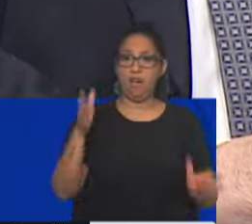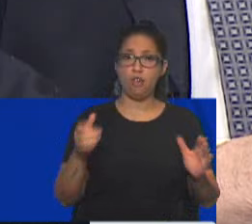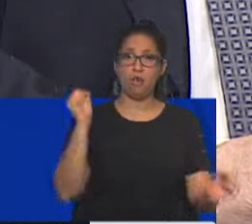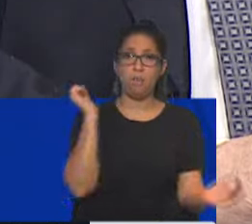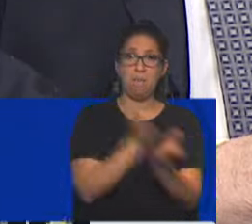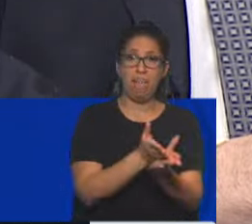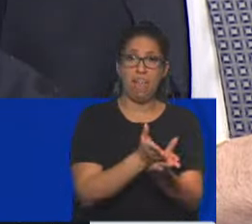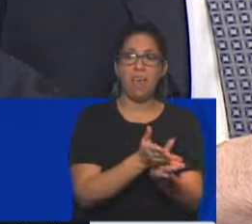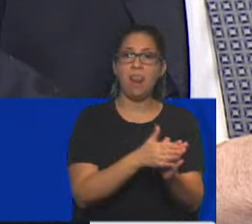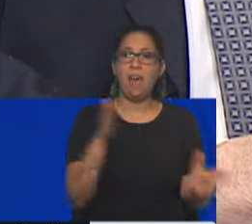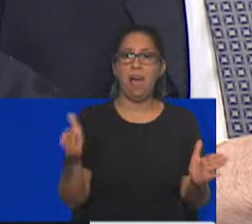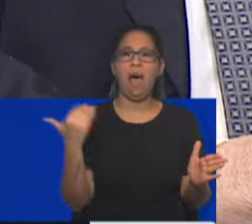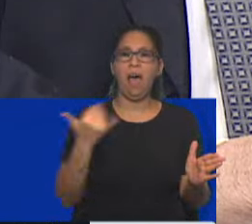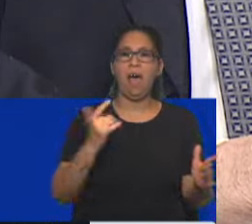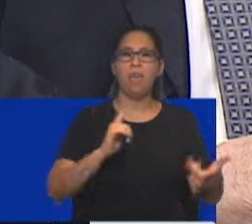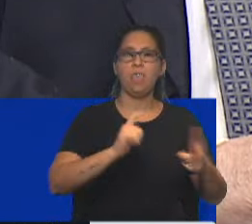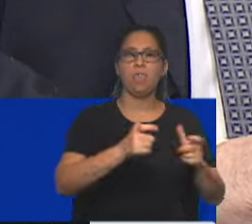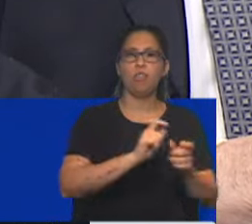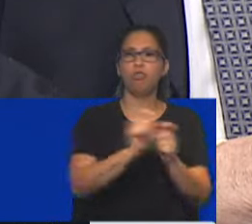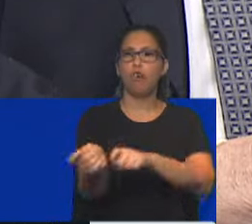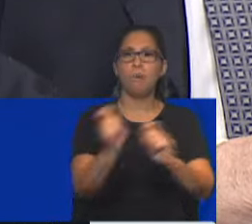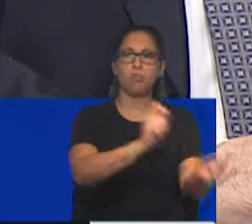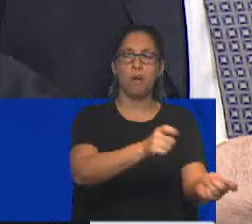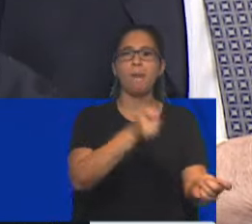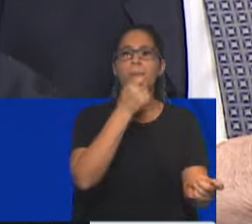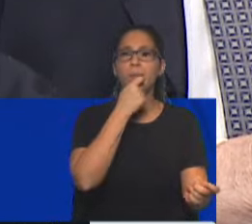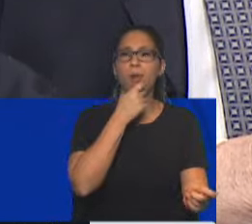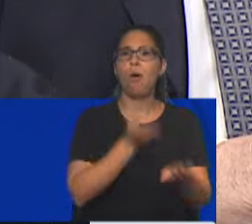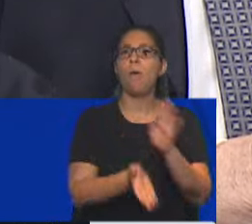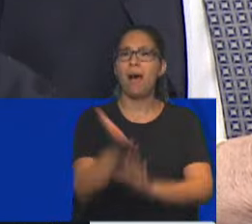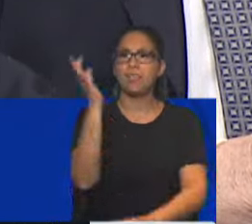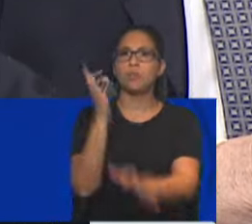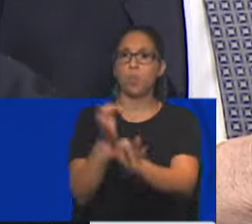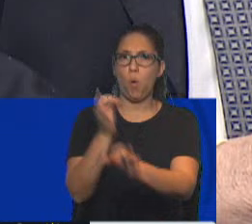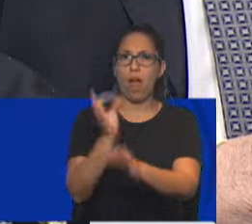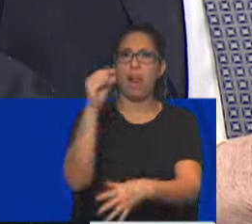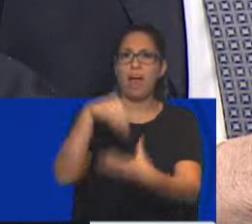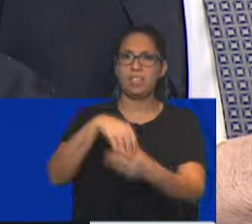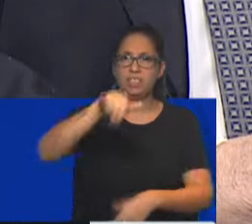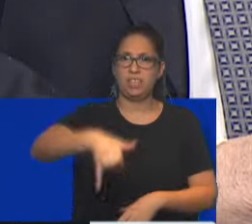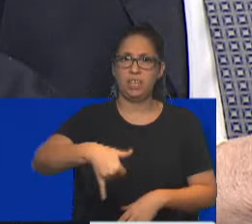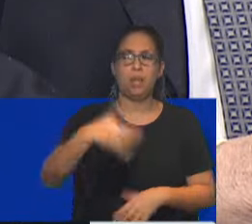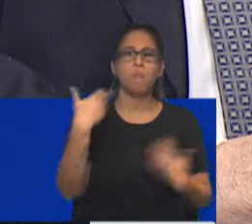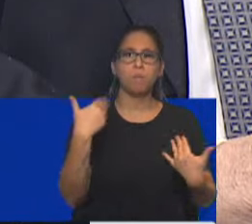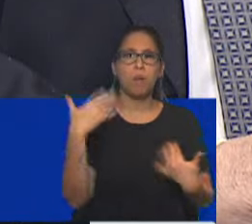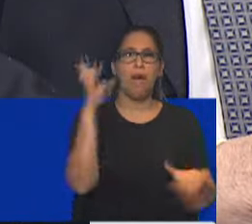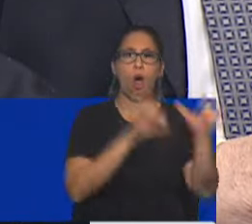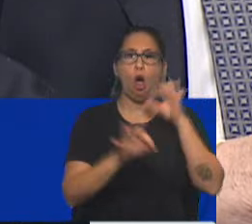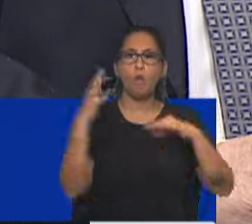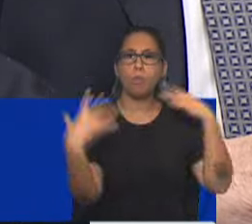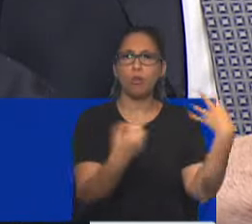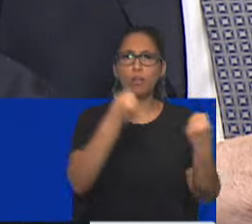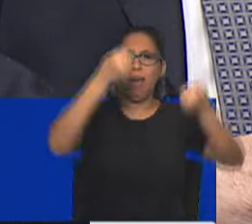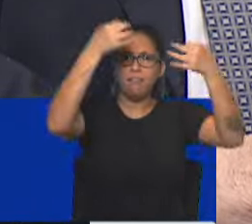haber alternativas para que vayan a la escuela, para que puedan tener alternativas